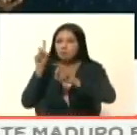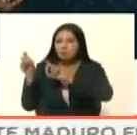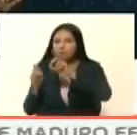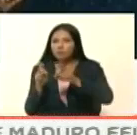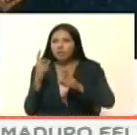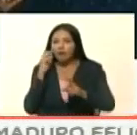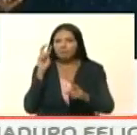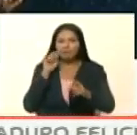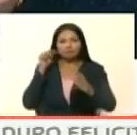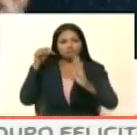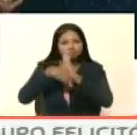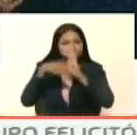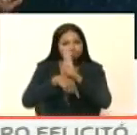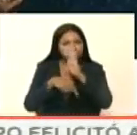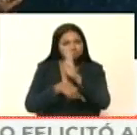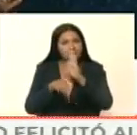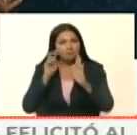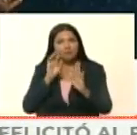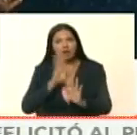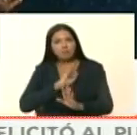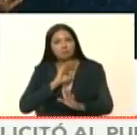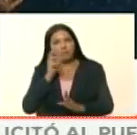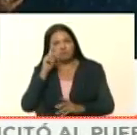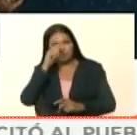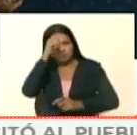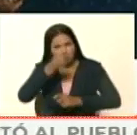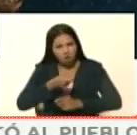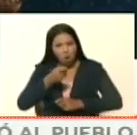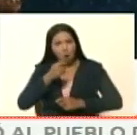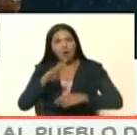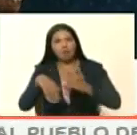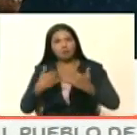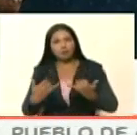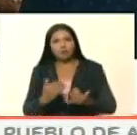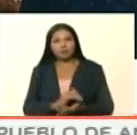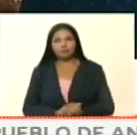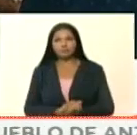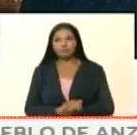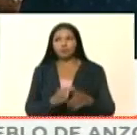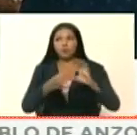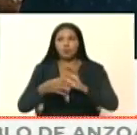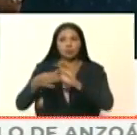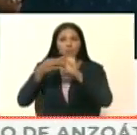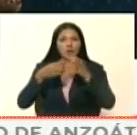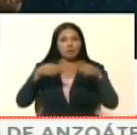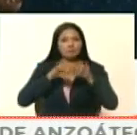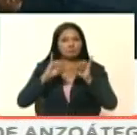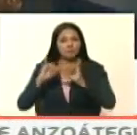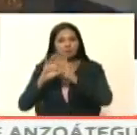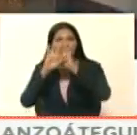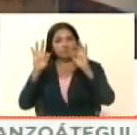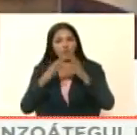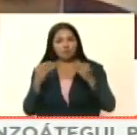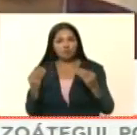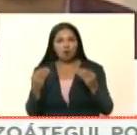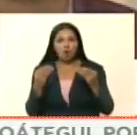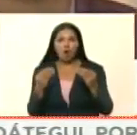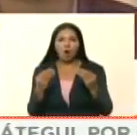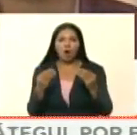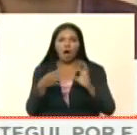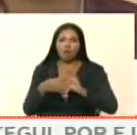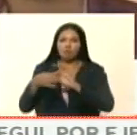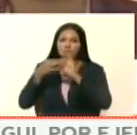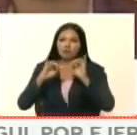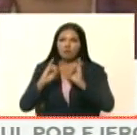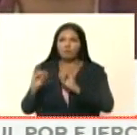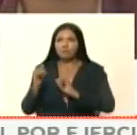tratando de ir mucho más allá del propio reconocimiento a los hechos, de articular acciones, de articular